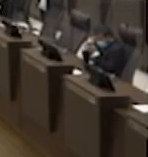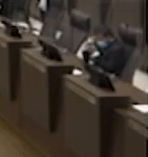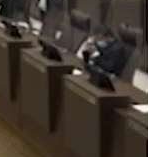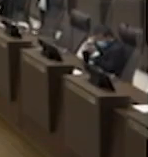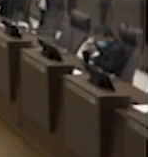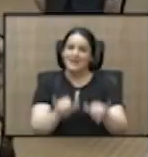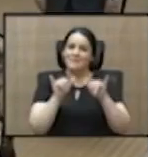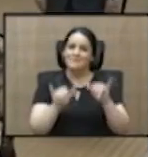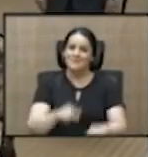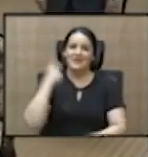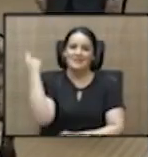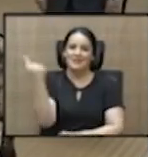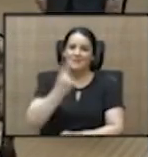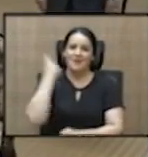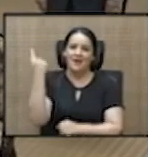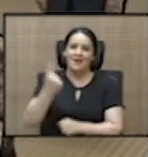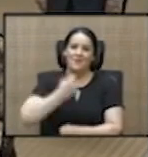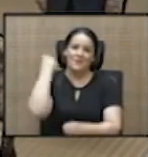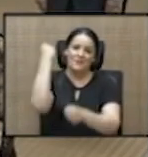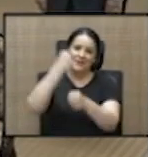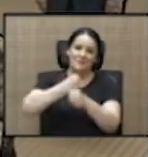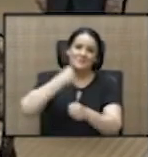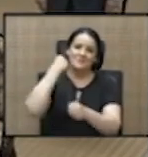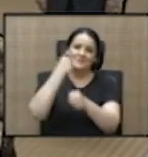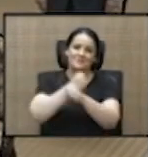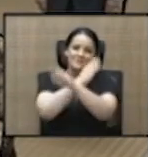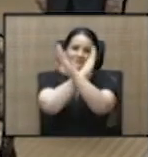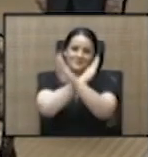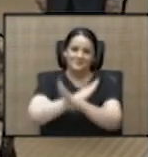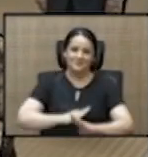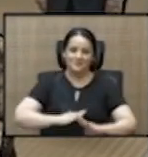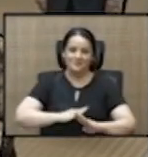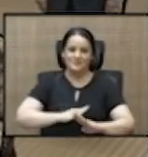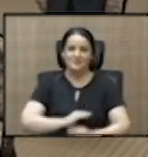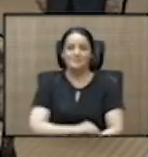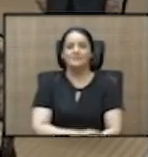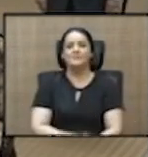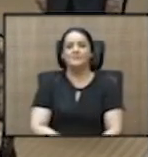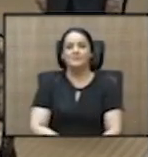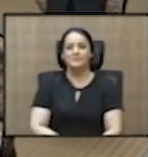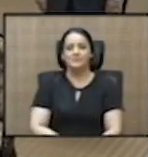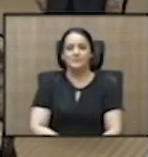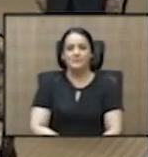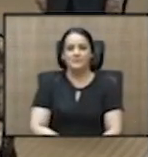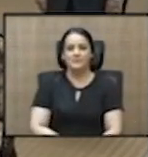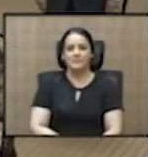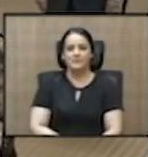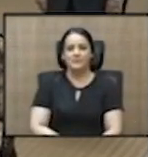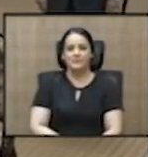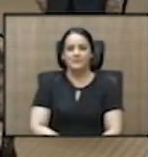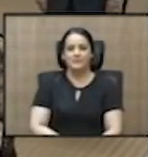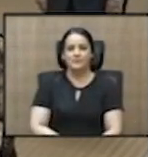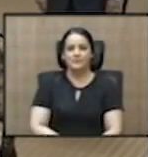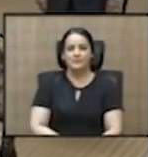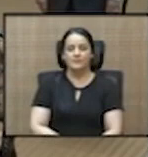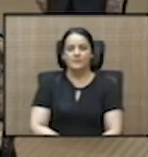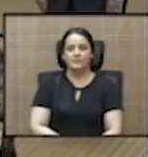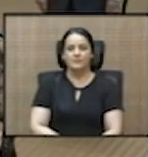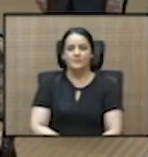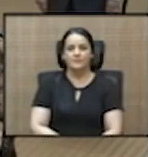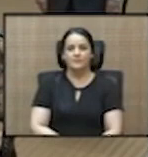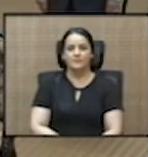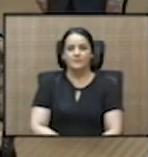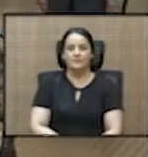macroeconómica y reforma del Estado. Este último punto fue al que más le dedicó tiempo. Sin embargo, tal vez para entrar un poco en términos